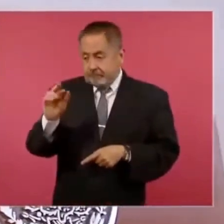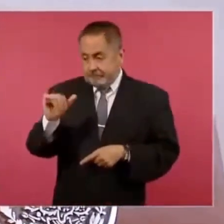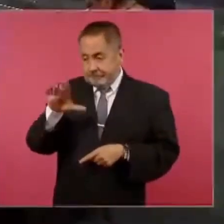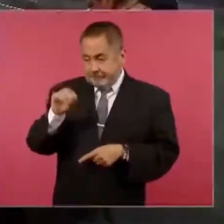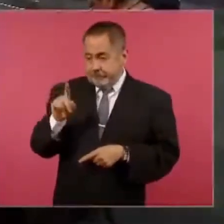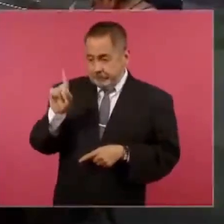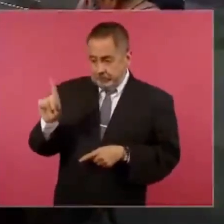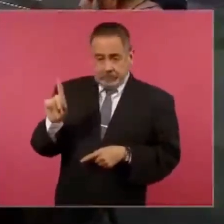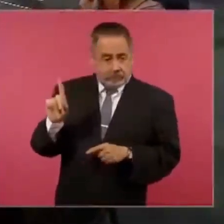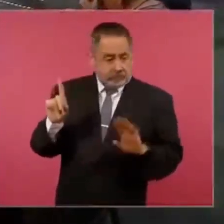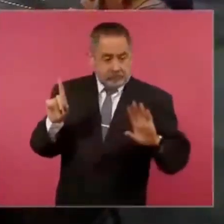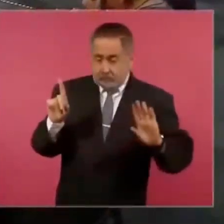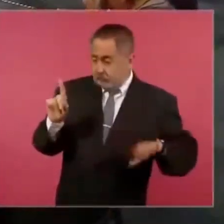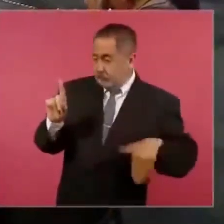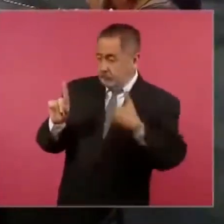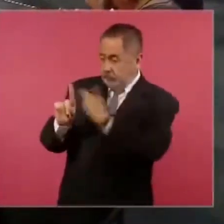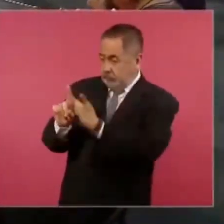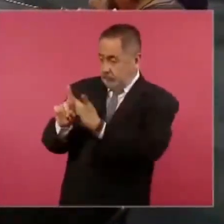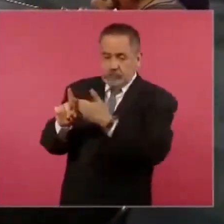intensa